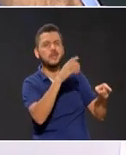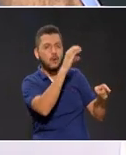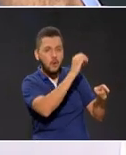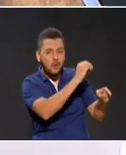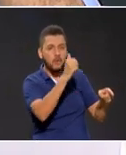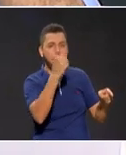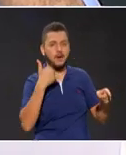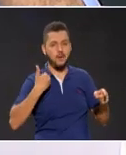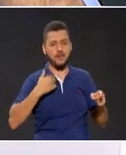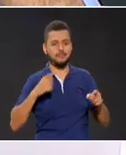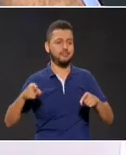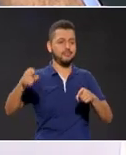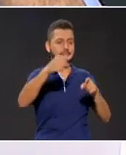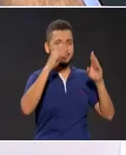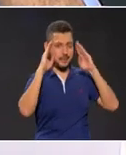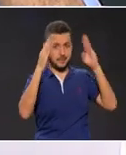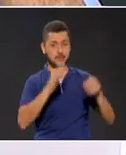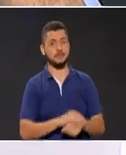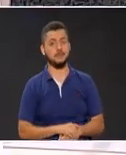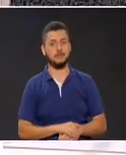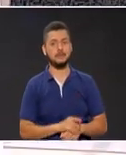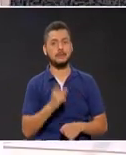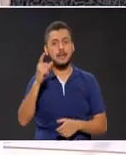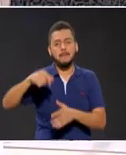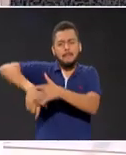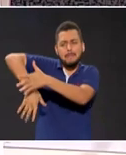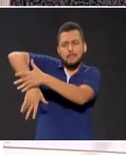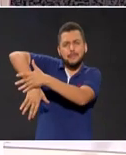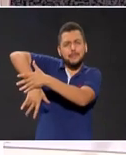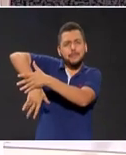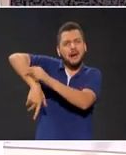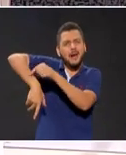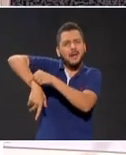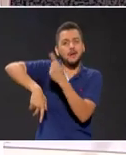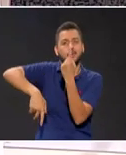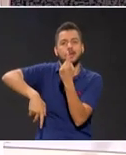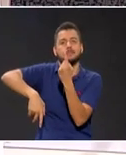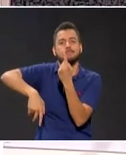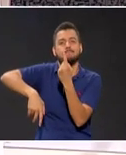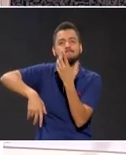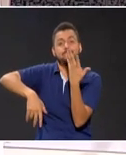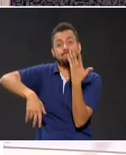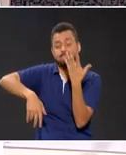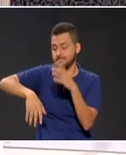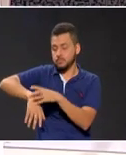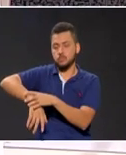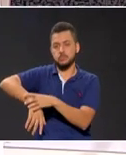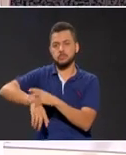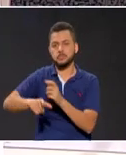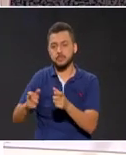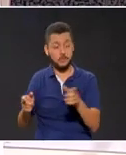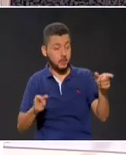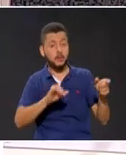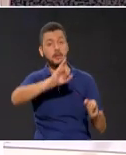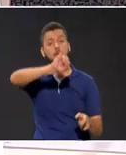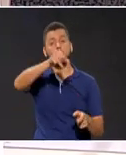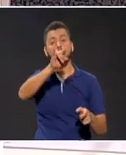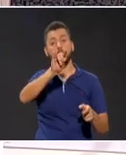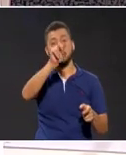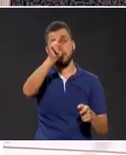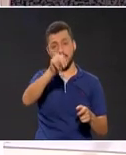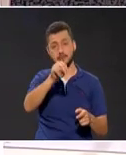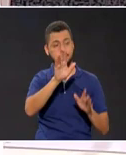la educación. Muy bien, solo queda una balota, pero de todas formas, Camila, entreguémosela al doctor Juan Carlos Vélez para que